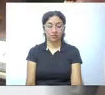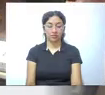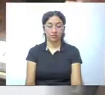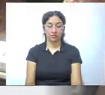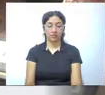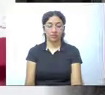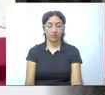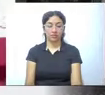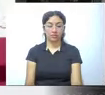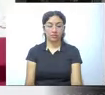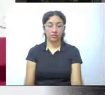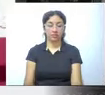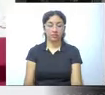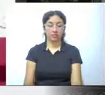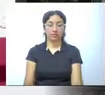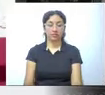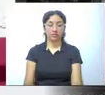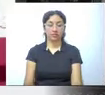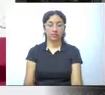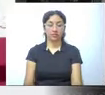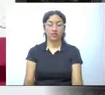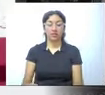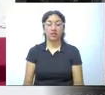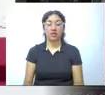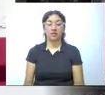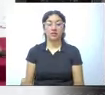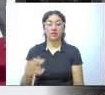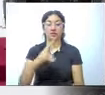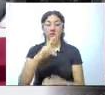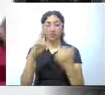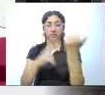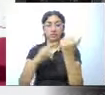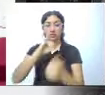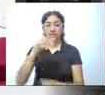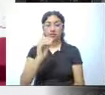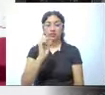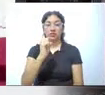tiene el uso de la palabra el regidor José tisoc